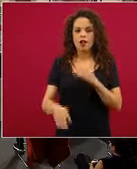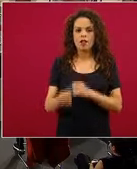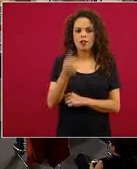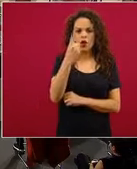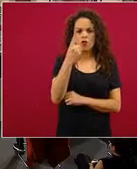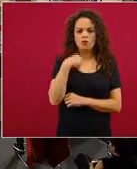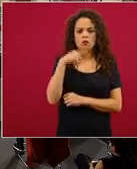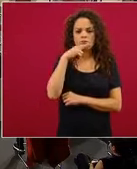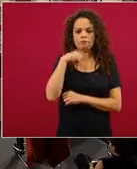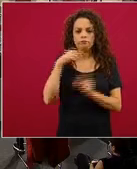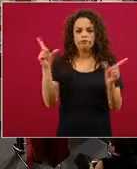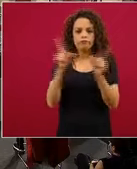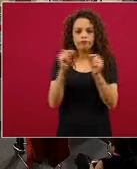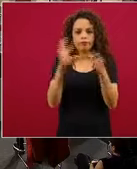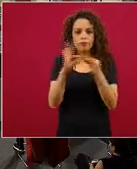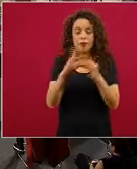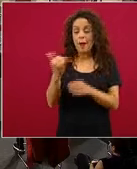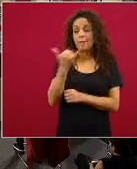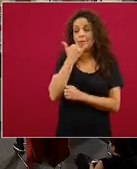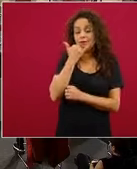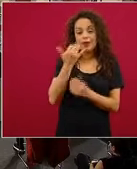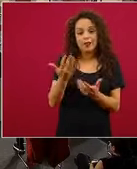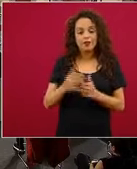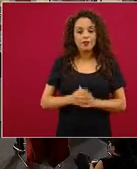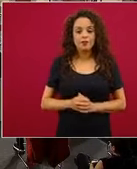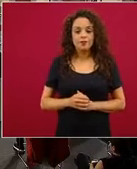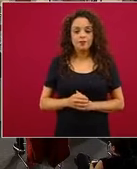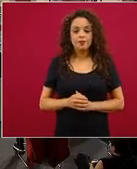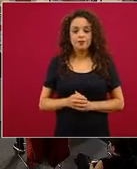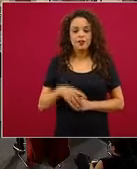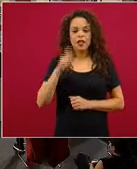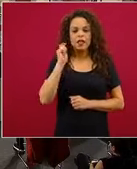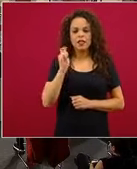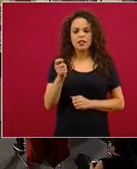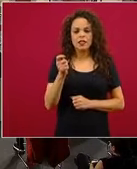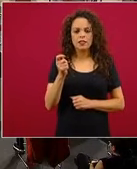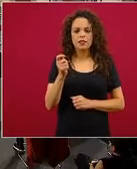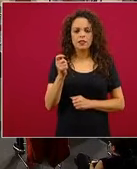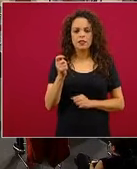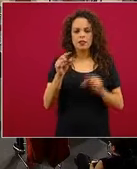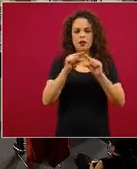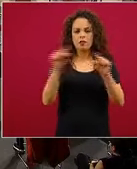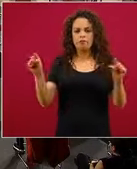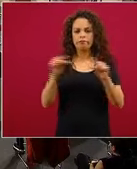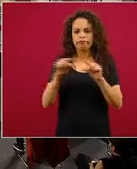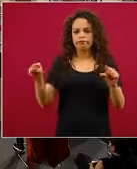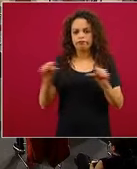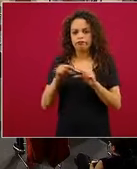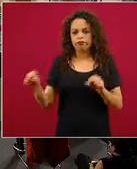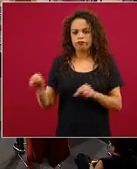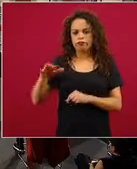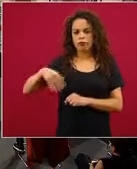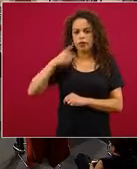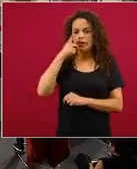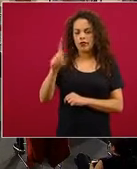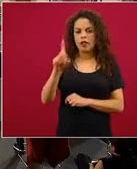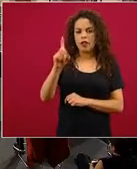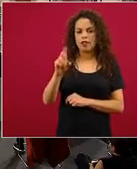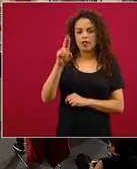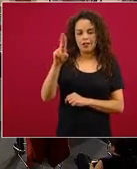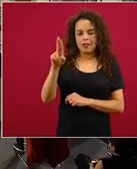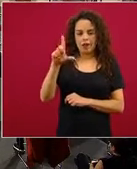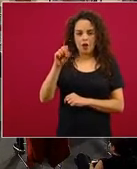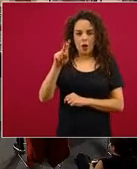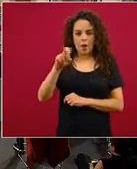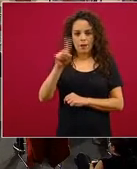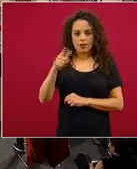Rápidamente, perdón, son las gráficas que mencionaba el doctor López-Gatell al principio. Si